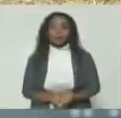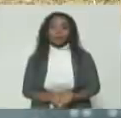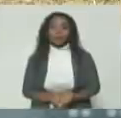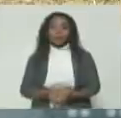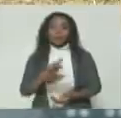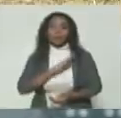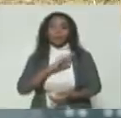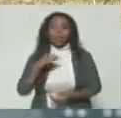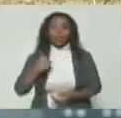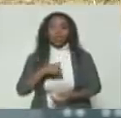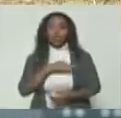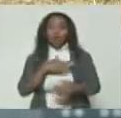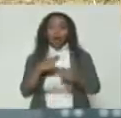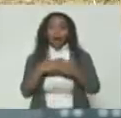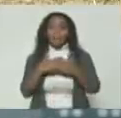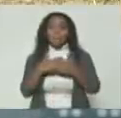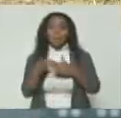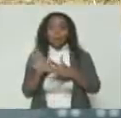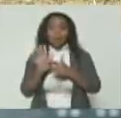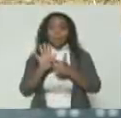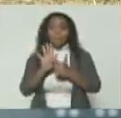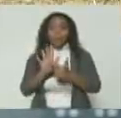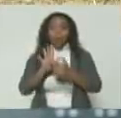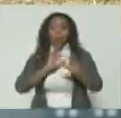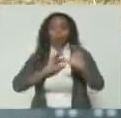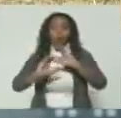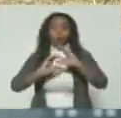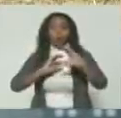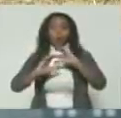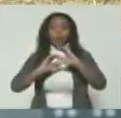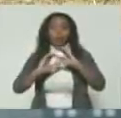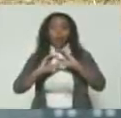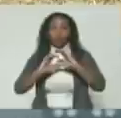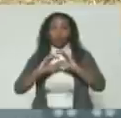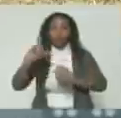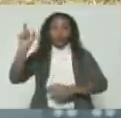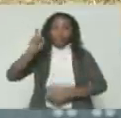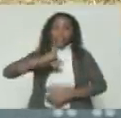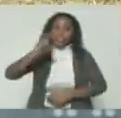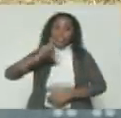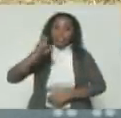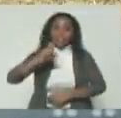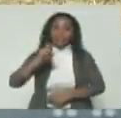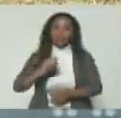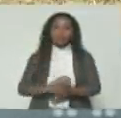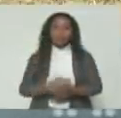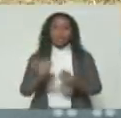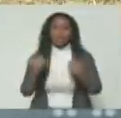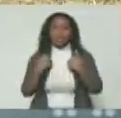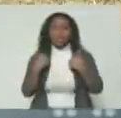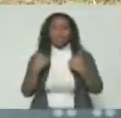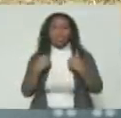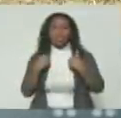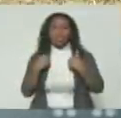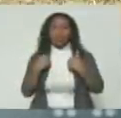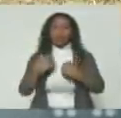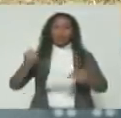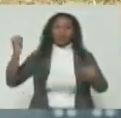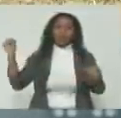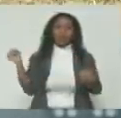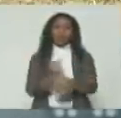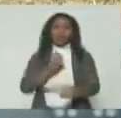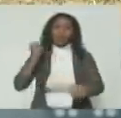Tenemos nosotros que abrir las compuertas de la comunicación con los que necesitan, con los que sufren, con los que